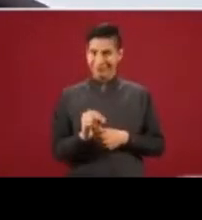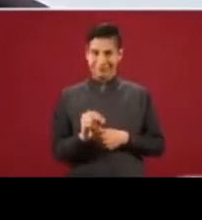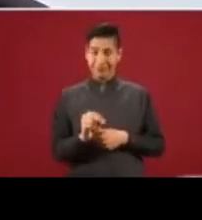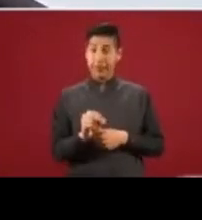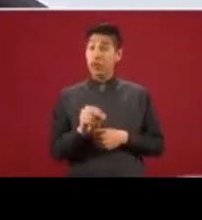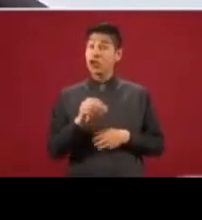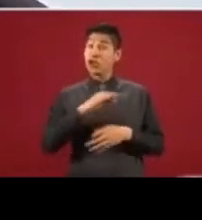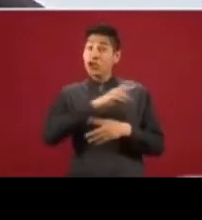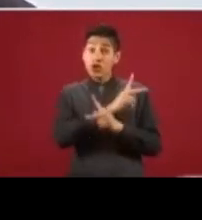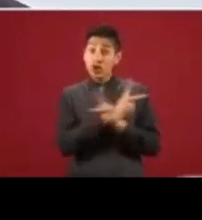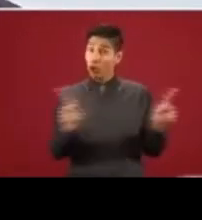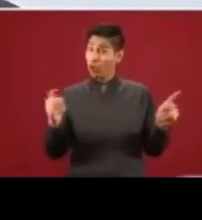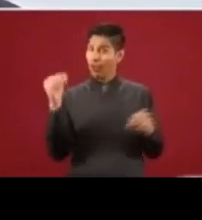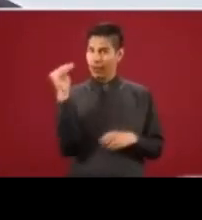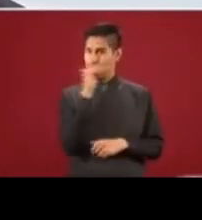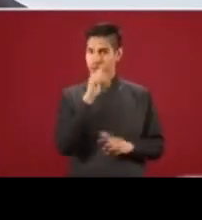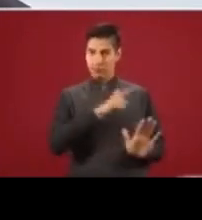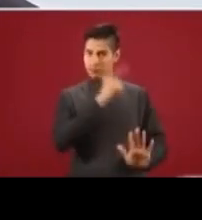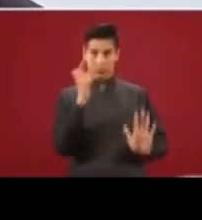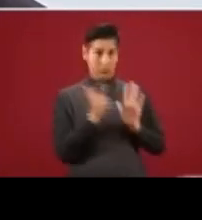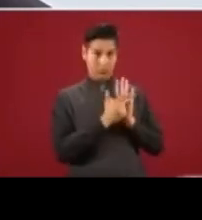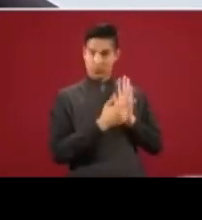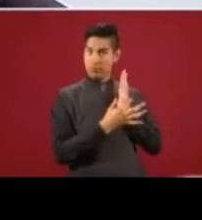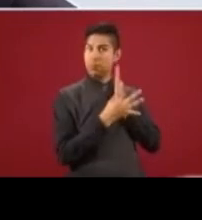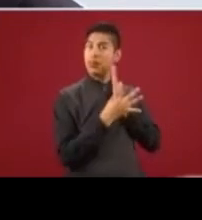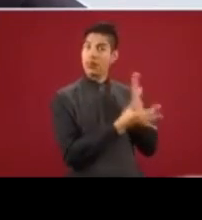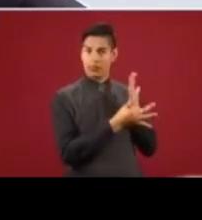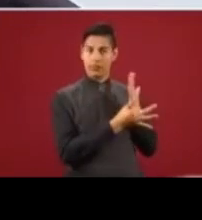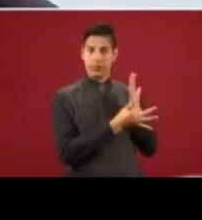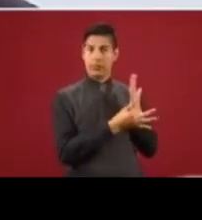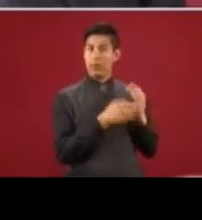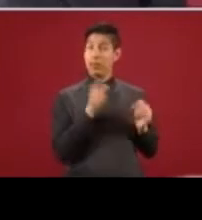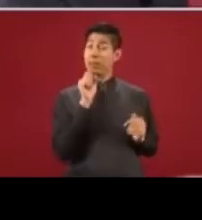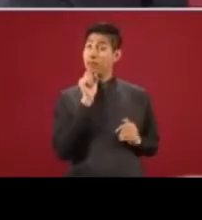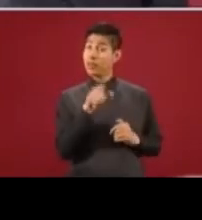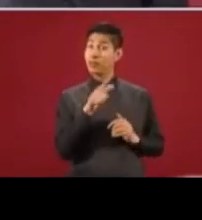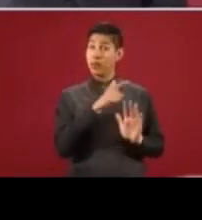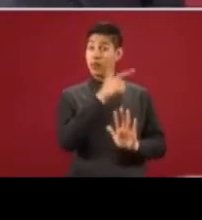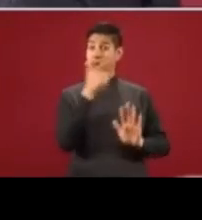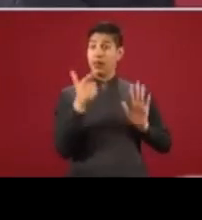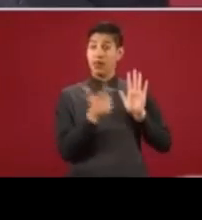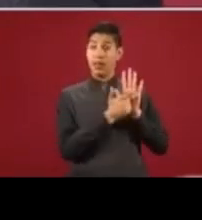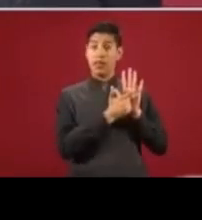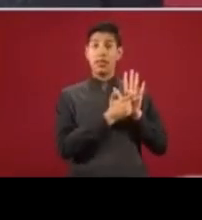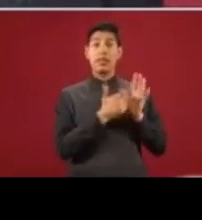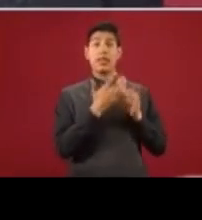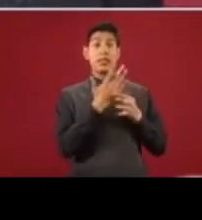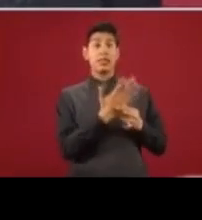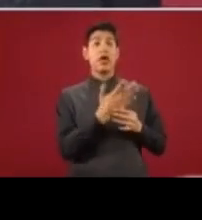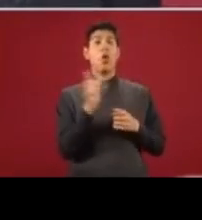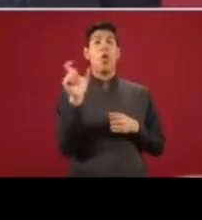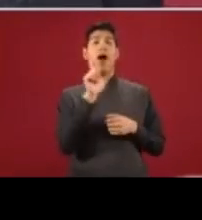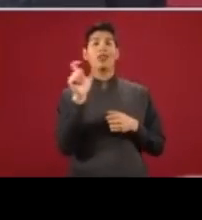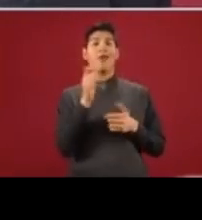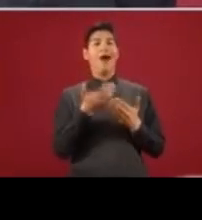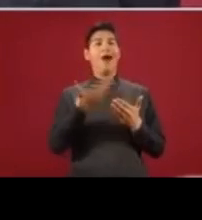gratuita. Este es un mandato de ley y esta es una ley que ha sido promulgada desde